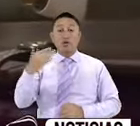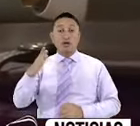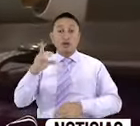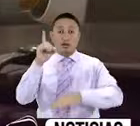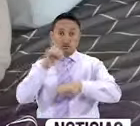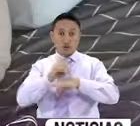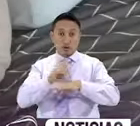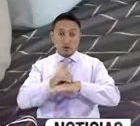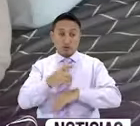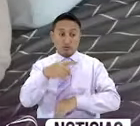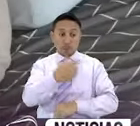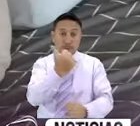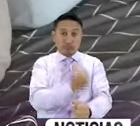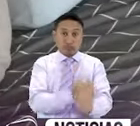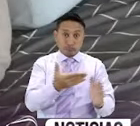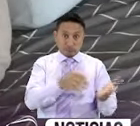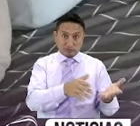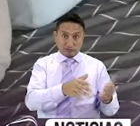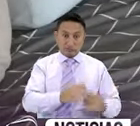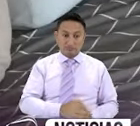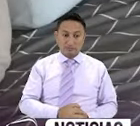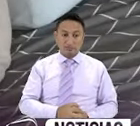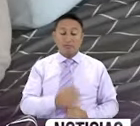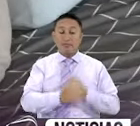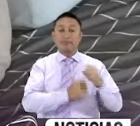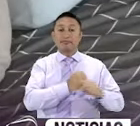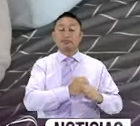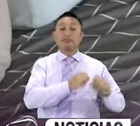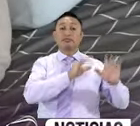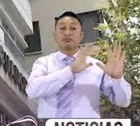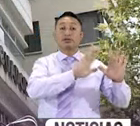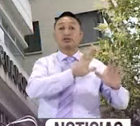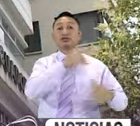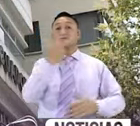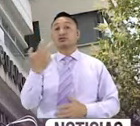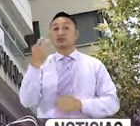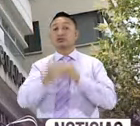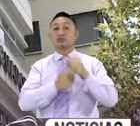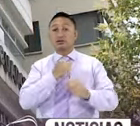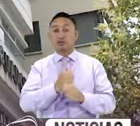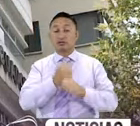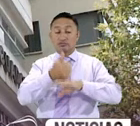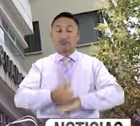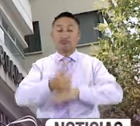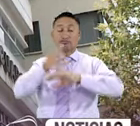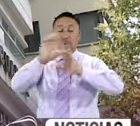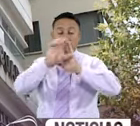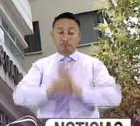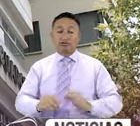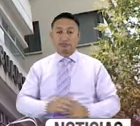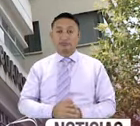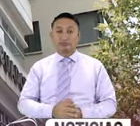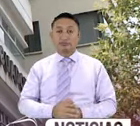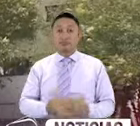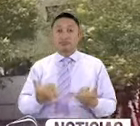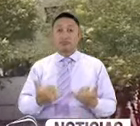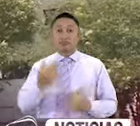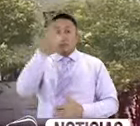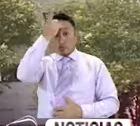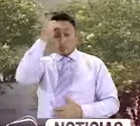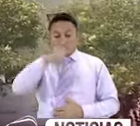a otra persona, cuya pena será de 10 a 13 años. La decisión de la Corte indica que la presente sentencia tendrá